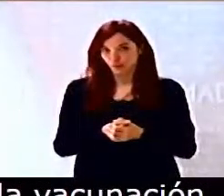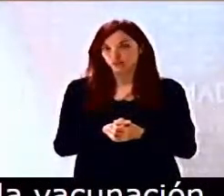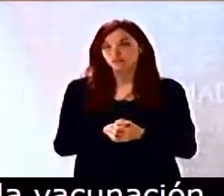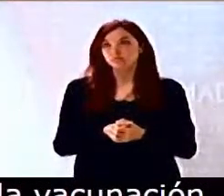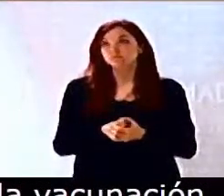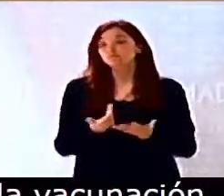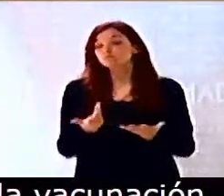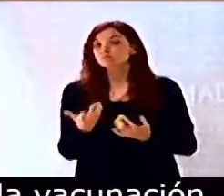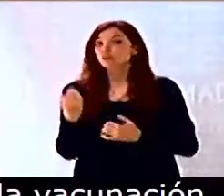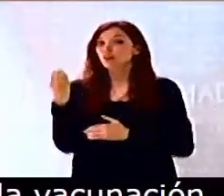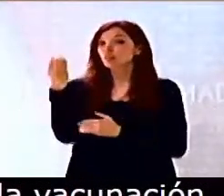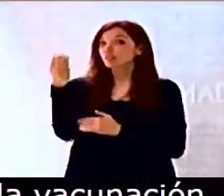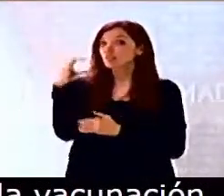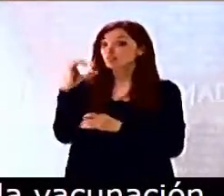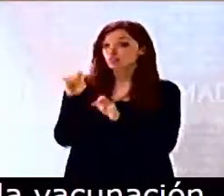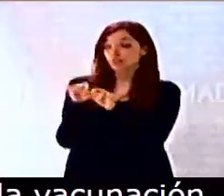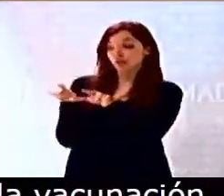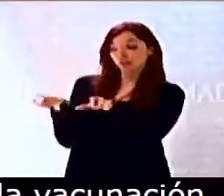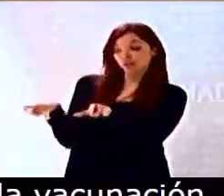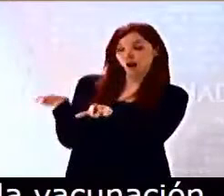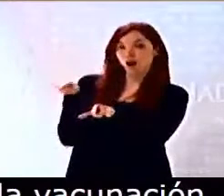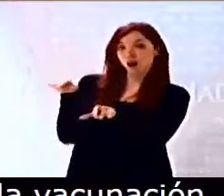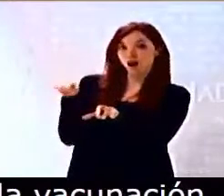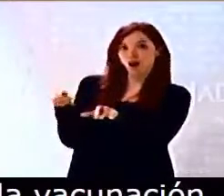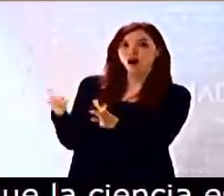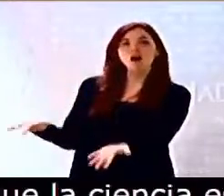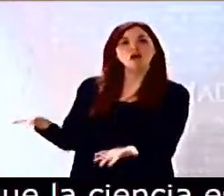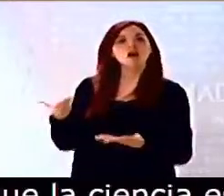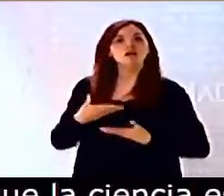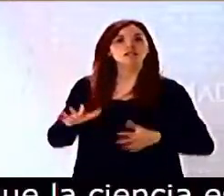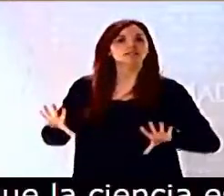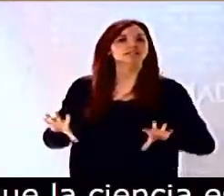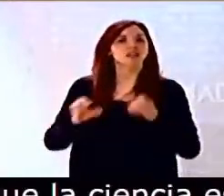en que la ciencia es quien nos va a salvar de esto